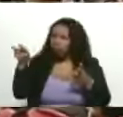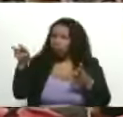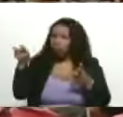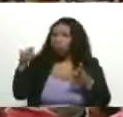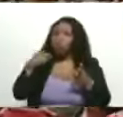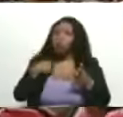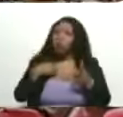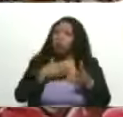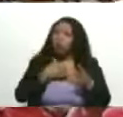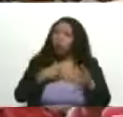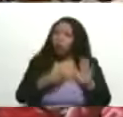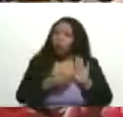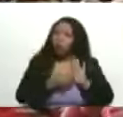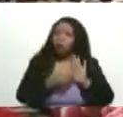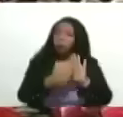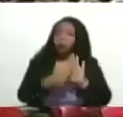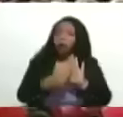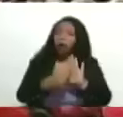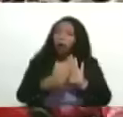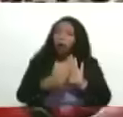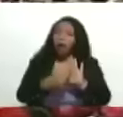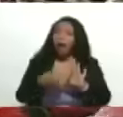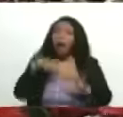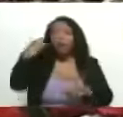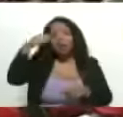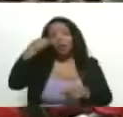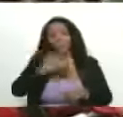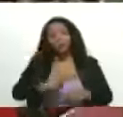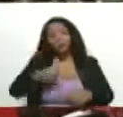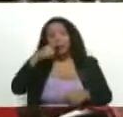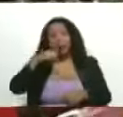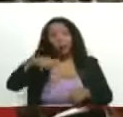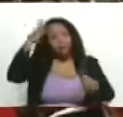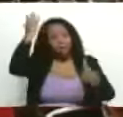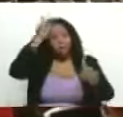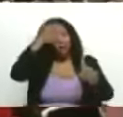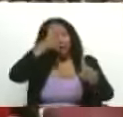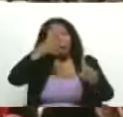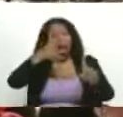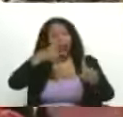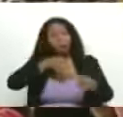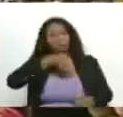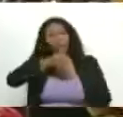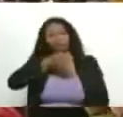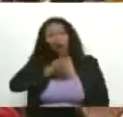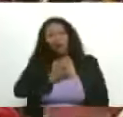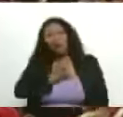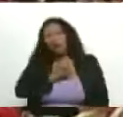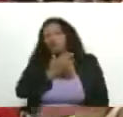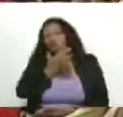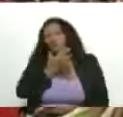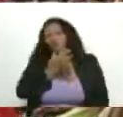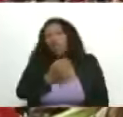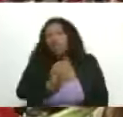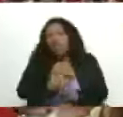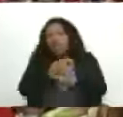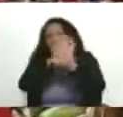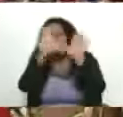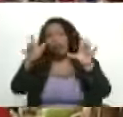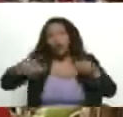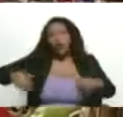Quiero poner un video del compañero presidente Nicolás Maduro donde da la instrucción detalladita y fácil para todos